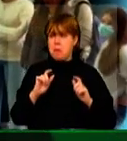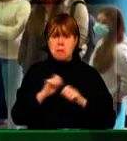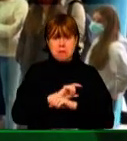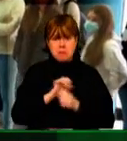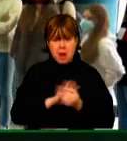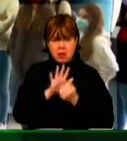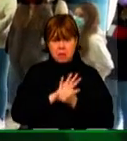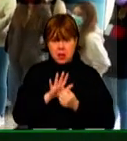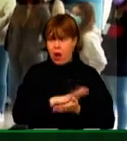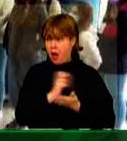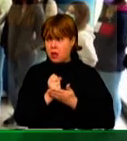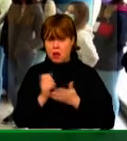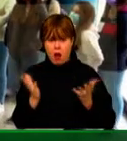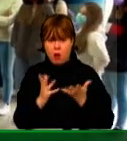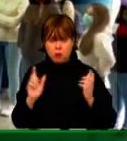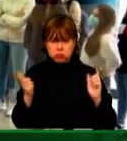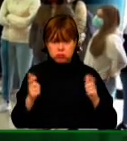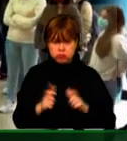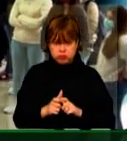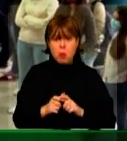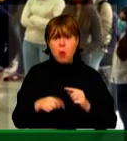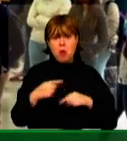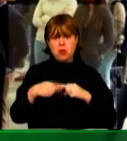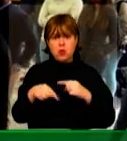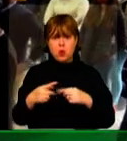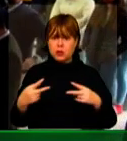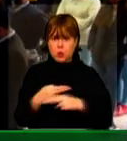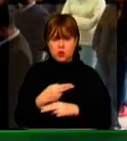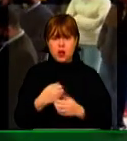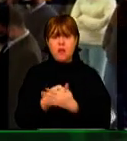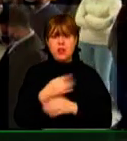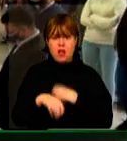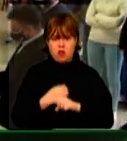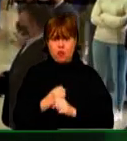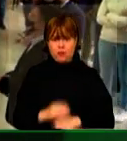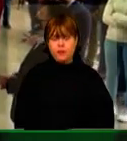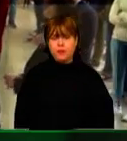se mantienen como hasta ahora, las clases puedan continuar sin interrupciones hasta fin de año.